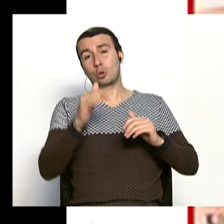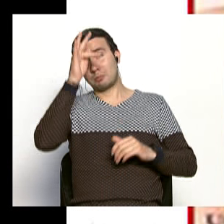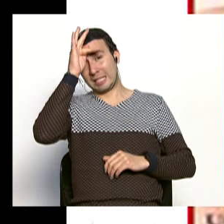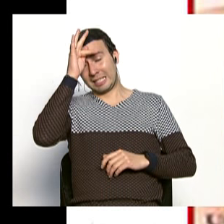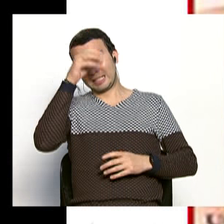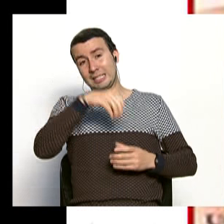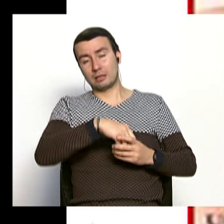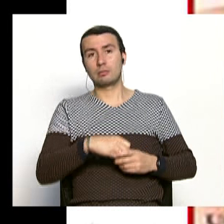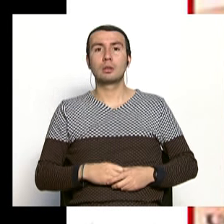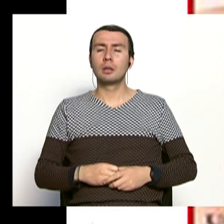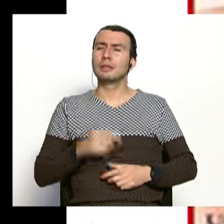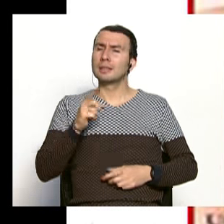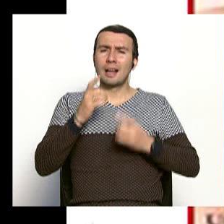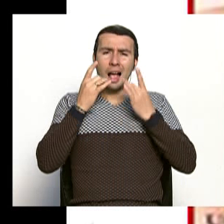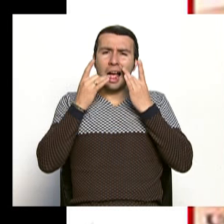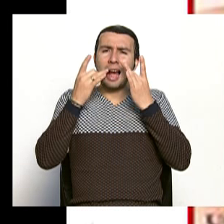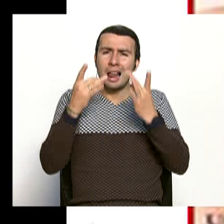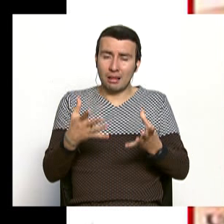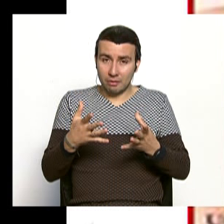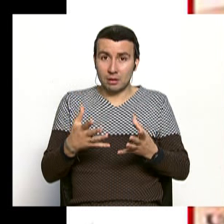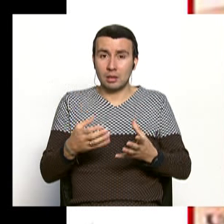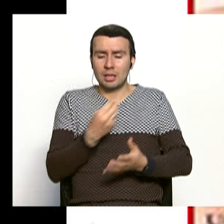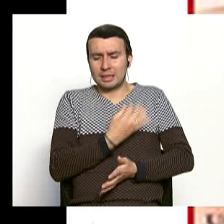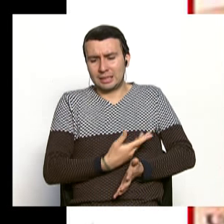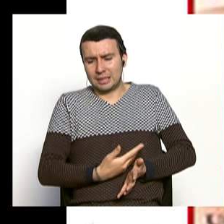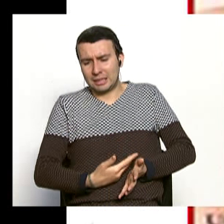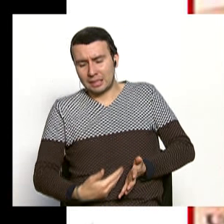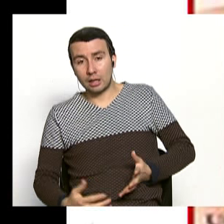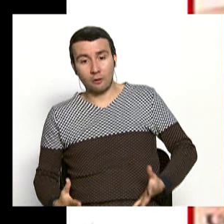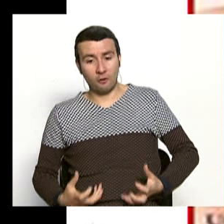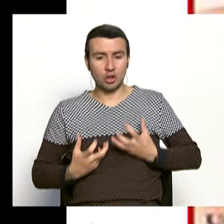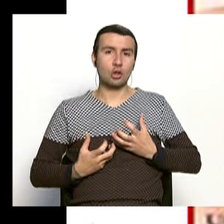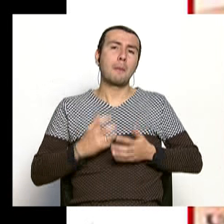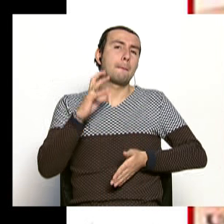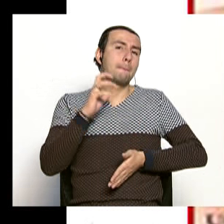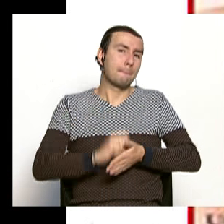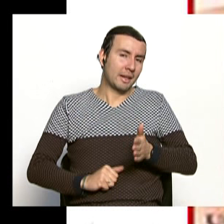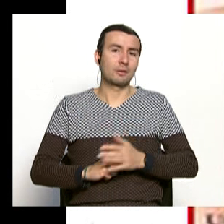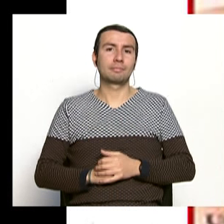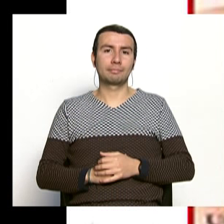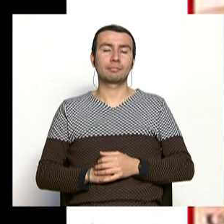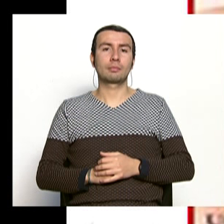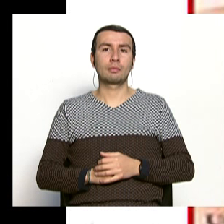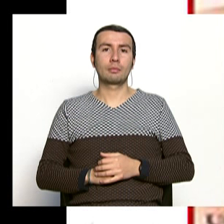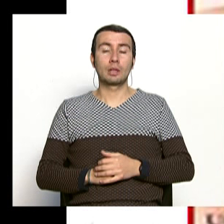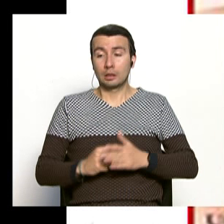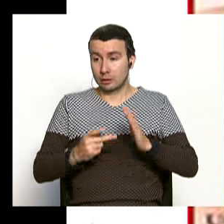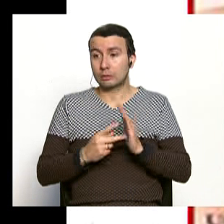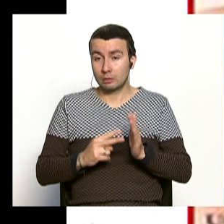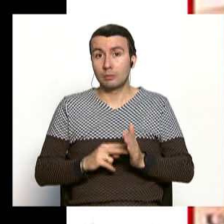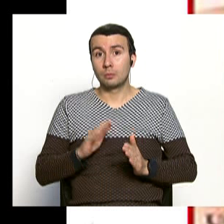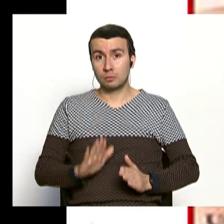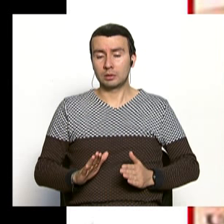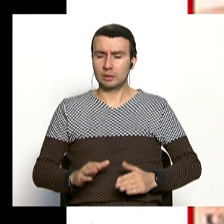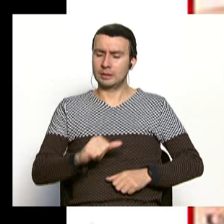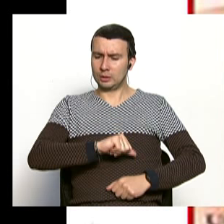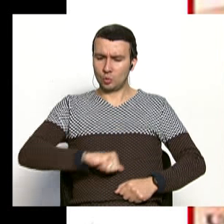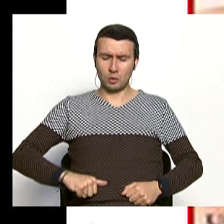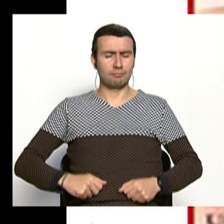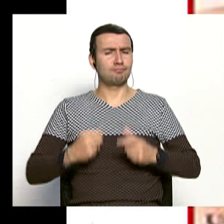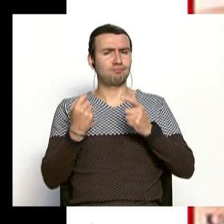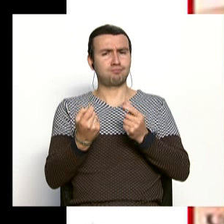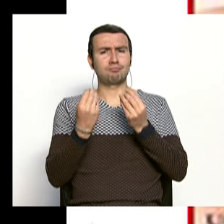complicación postoperatoria sobre todo de sangrado de infección son mucho menores entonces Efectivamente es una cirugía que tiene grandes